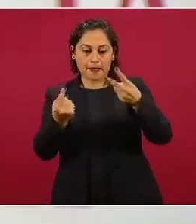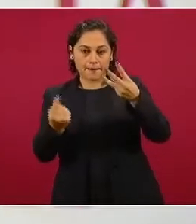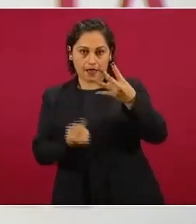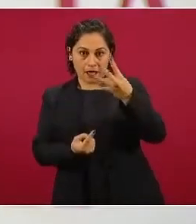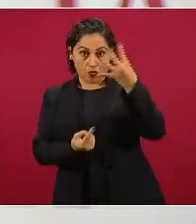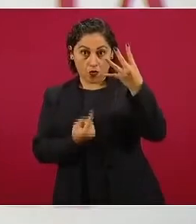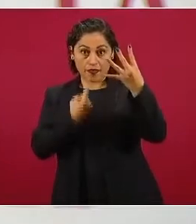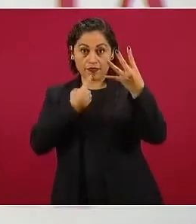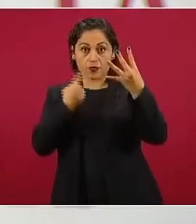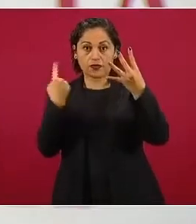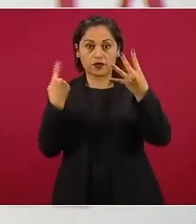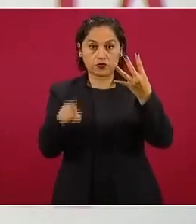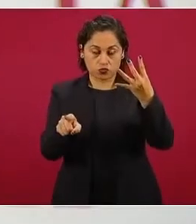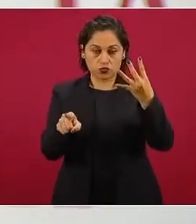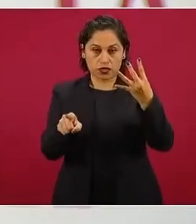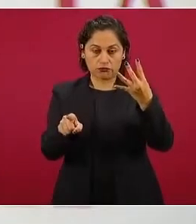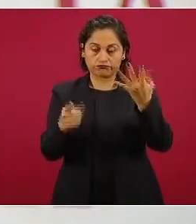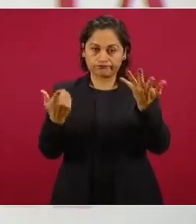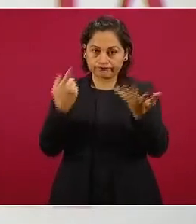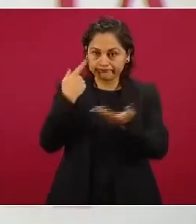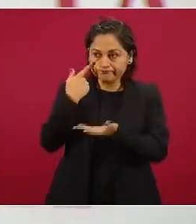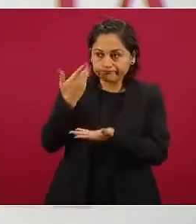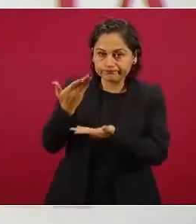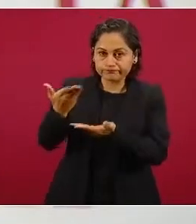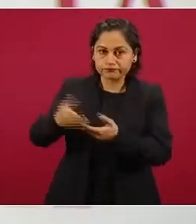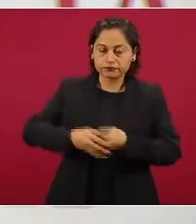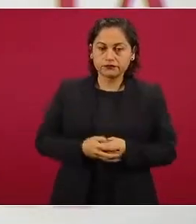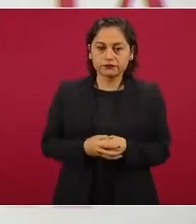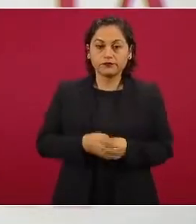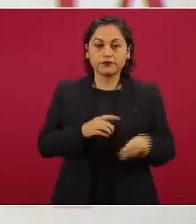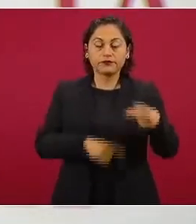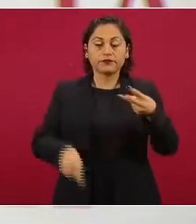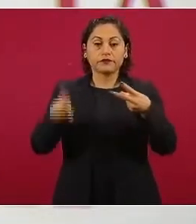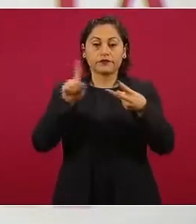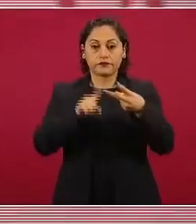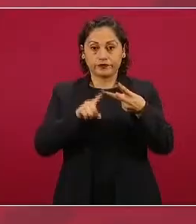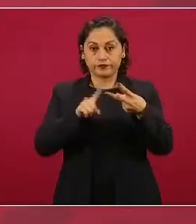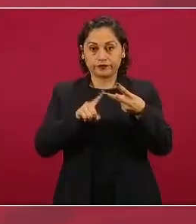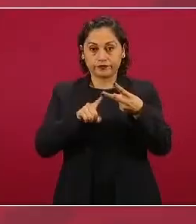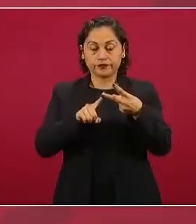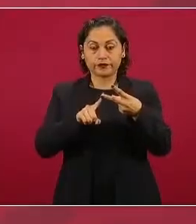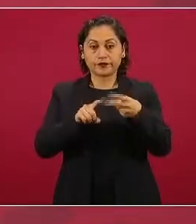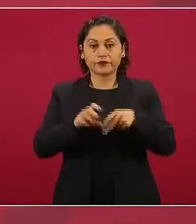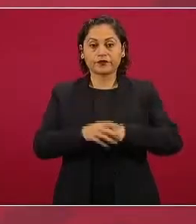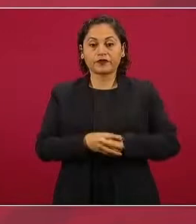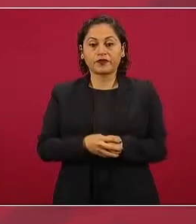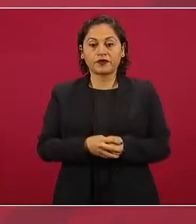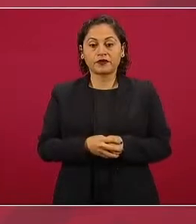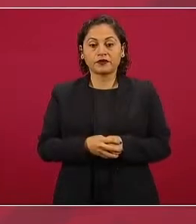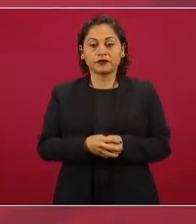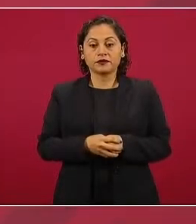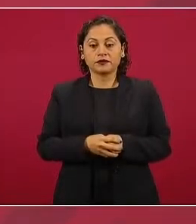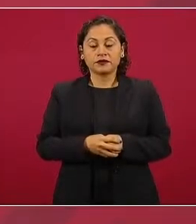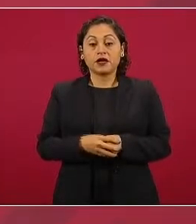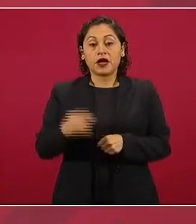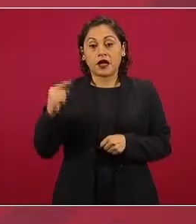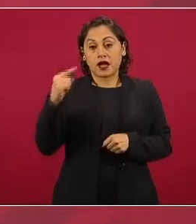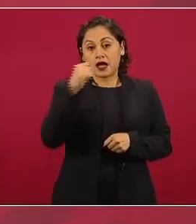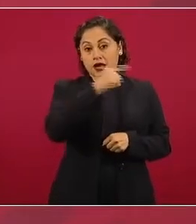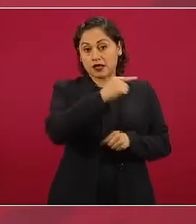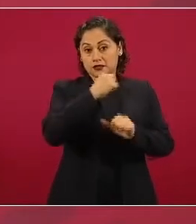Segundo, que bajo la custodia de U.S. Marshal Service